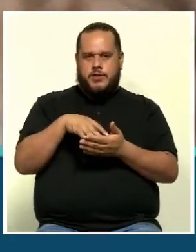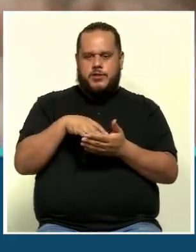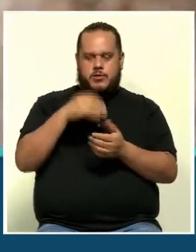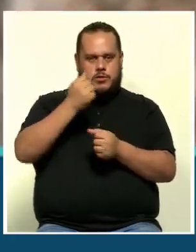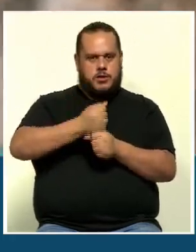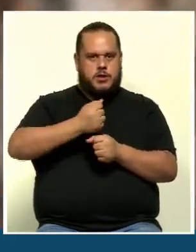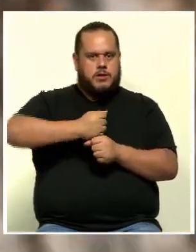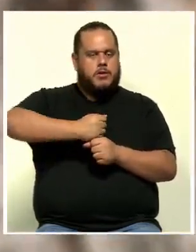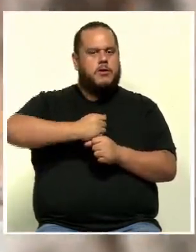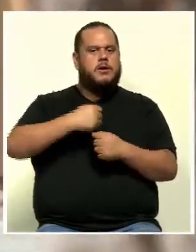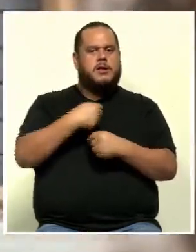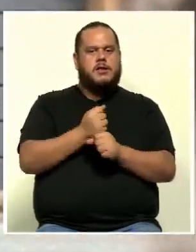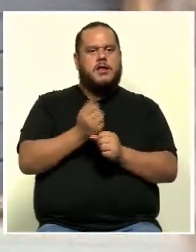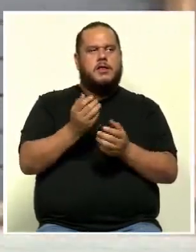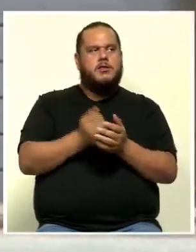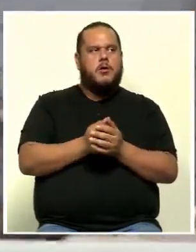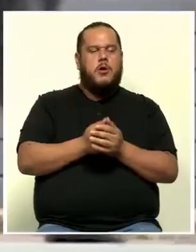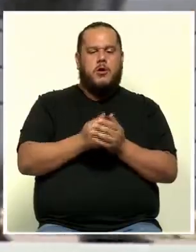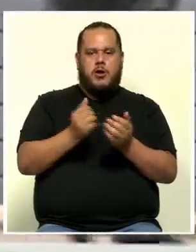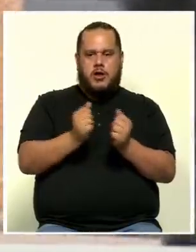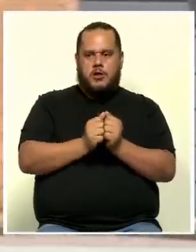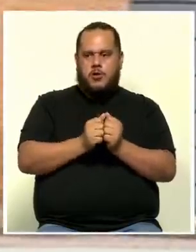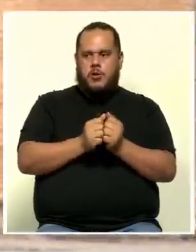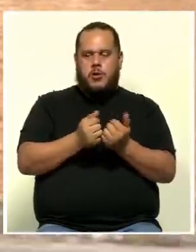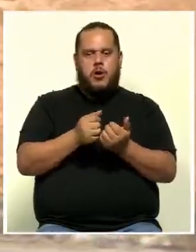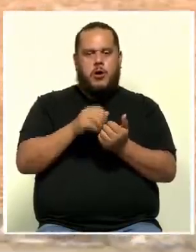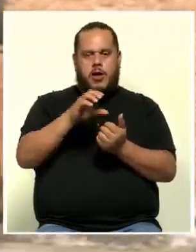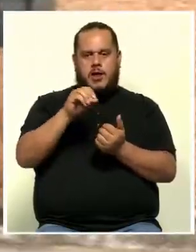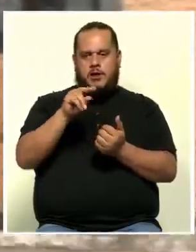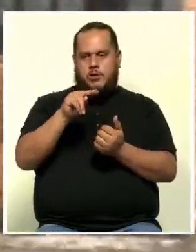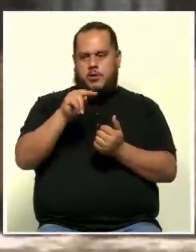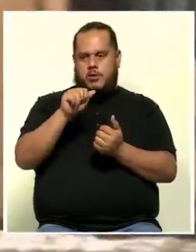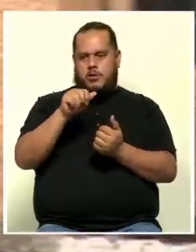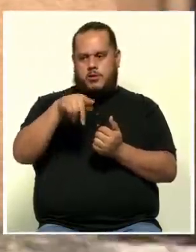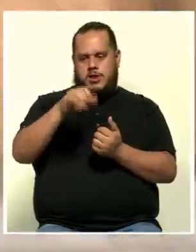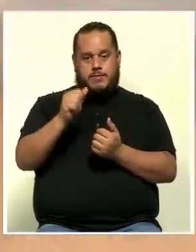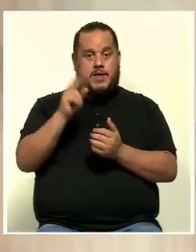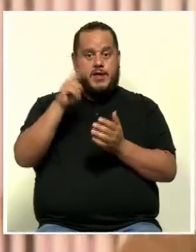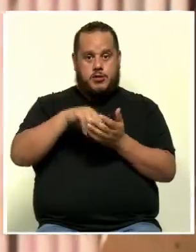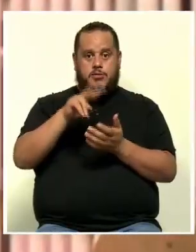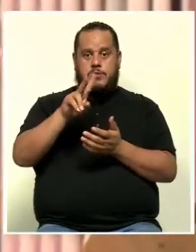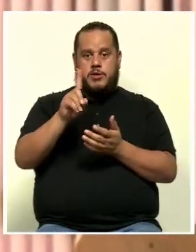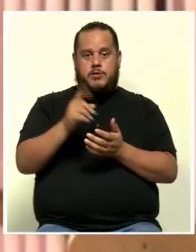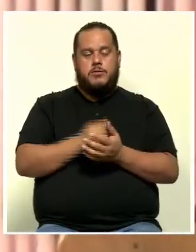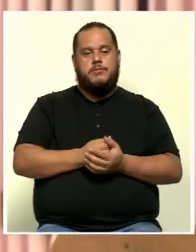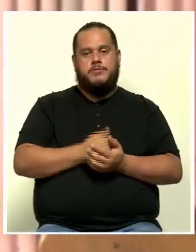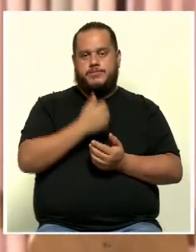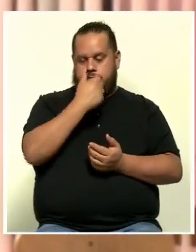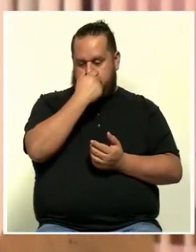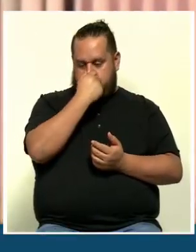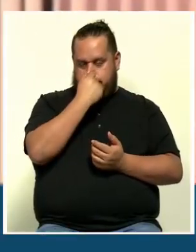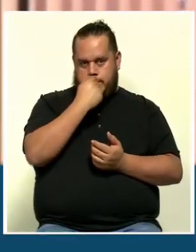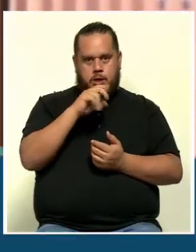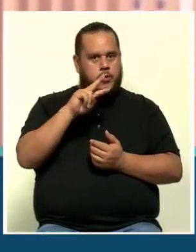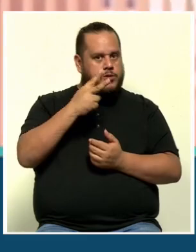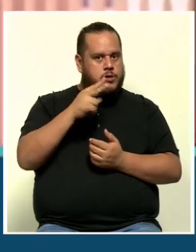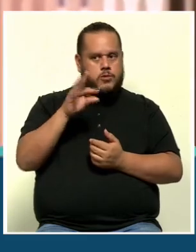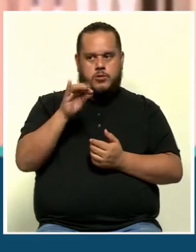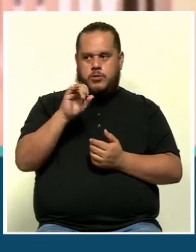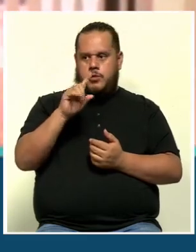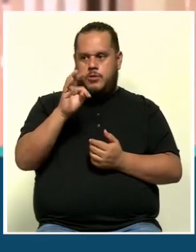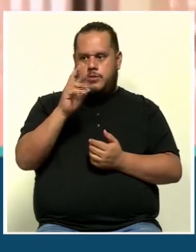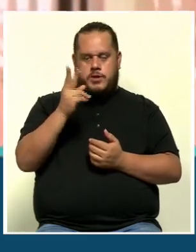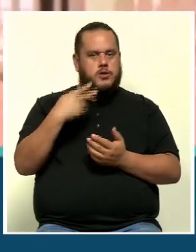empleabilidad realizado por la Universidad de Costa Rica para el CONAPE en el 2021. Un segundo filtro en nuestra lista